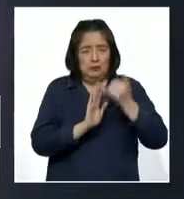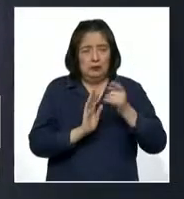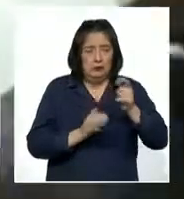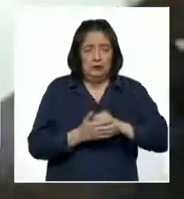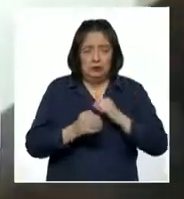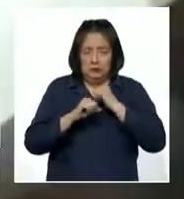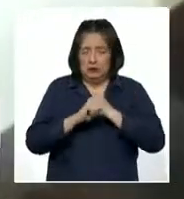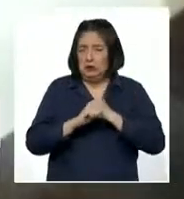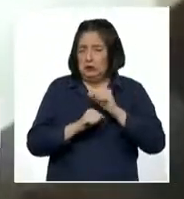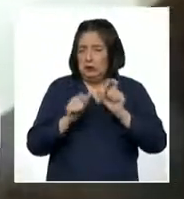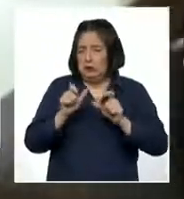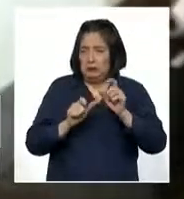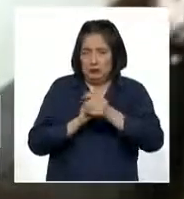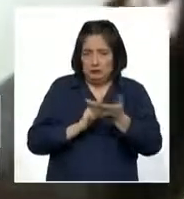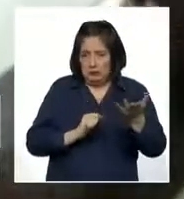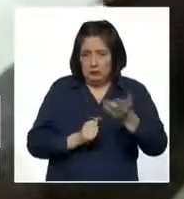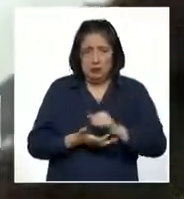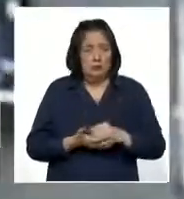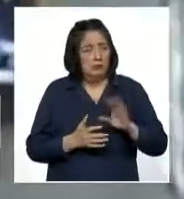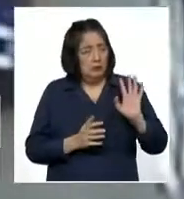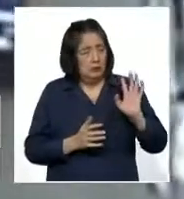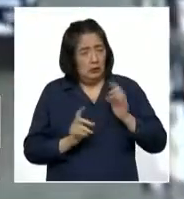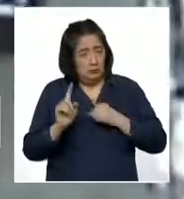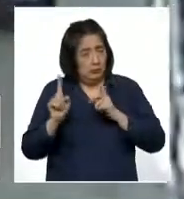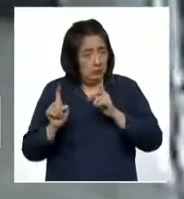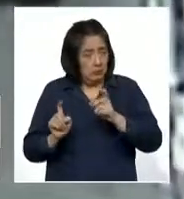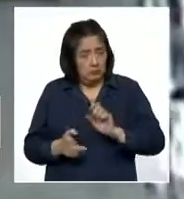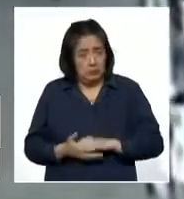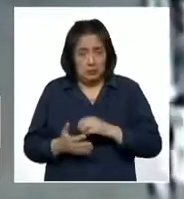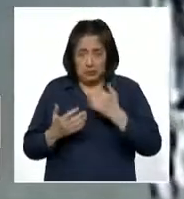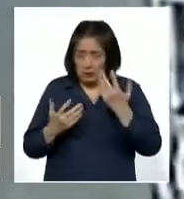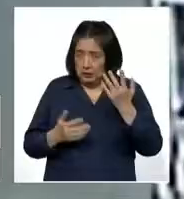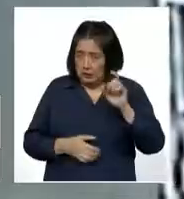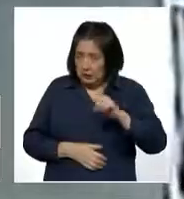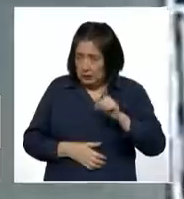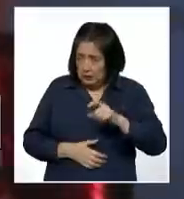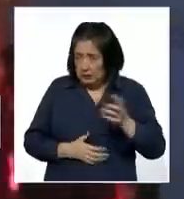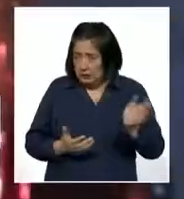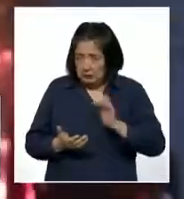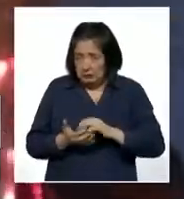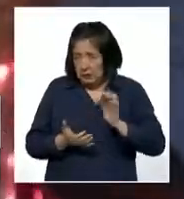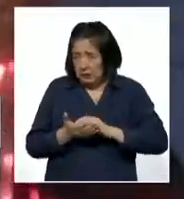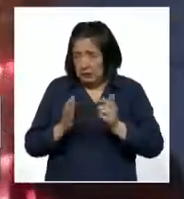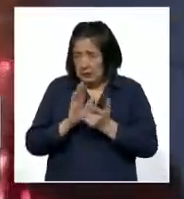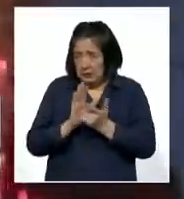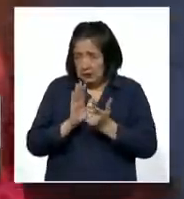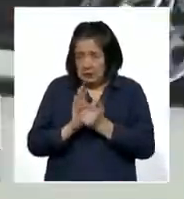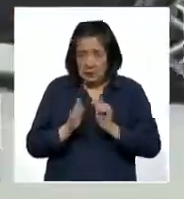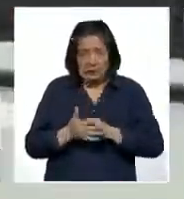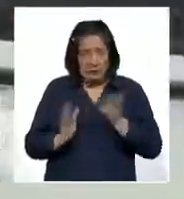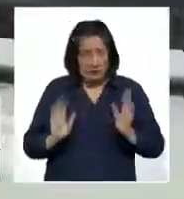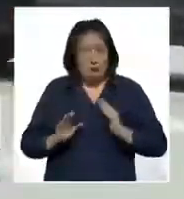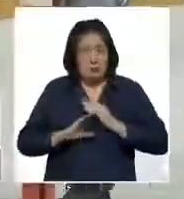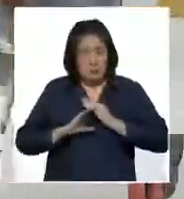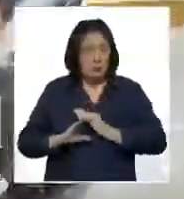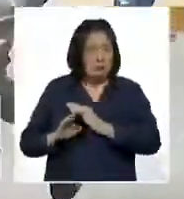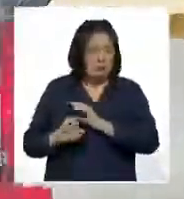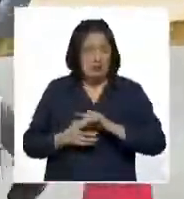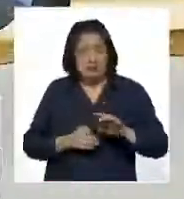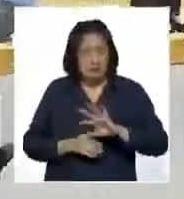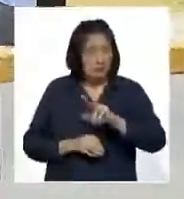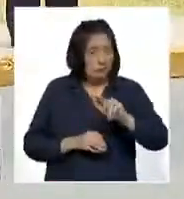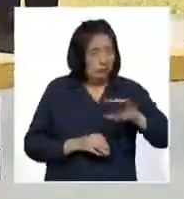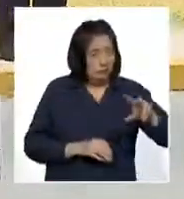sobre seguridad ciudadana. Vale preguntarnos si se necesitan acaso más leyes para enfrentar la ola de